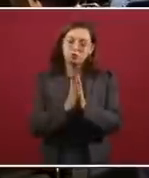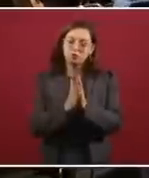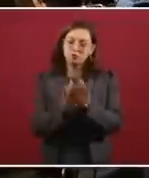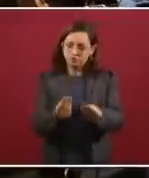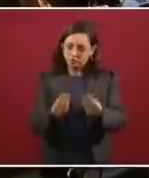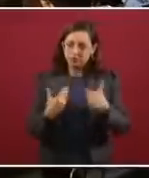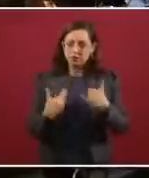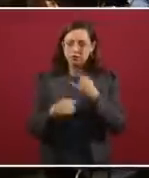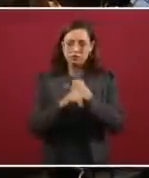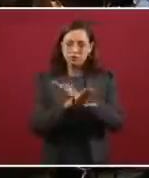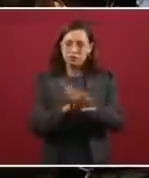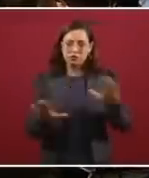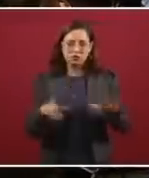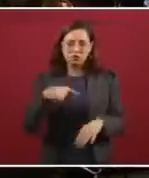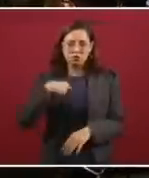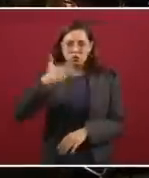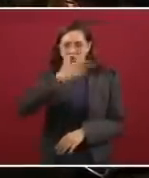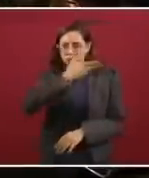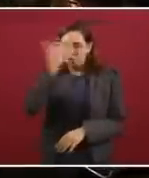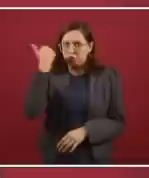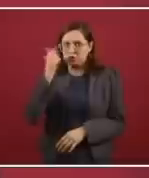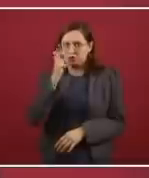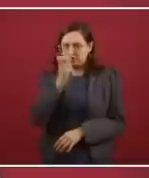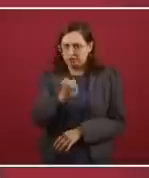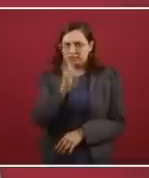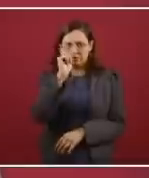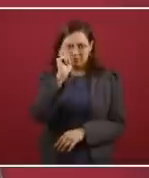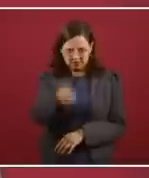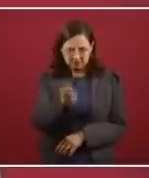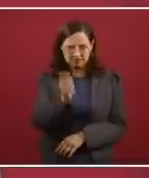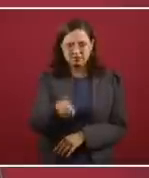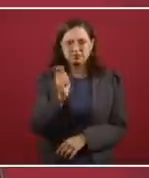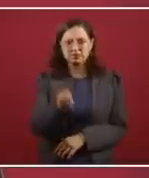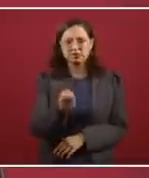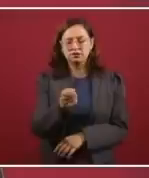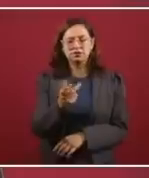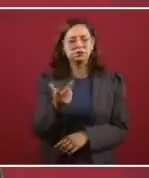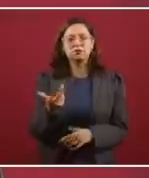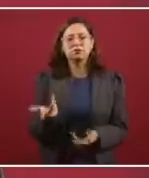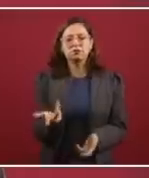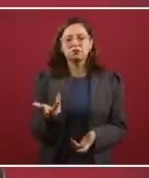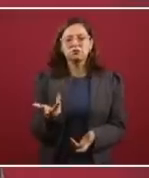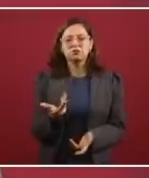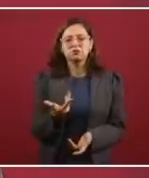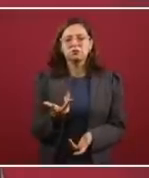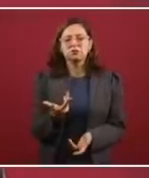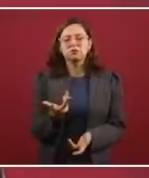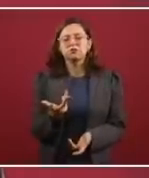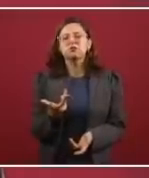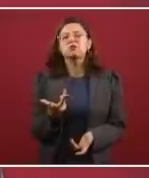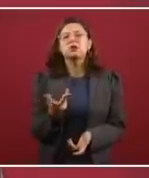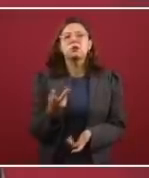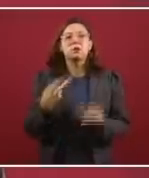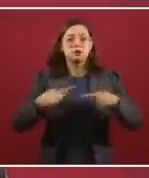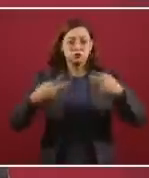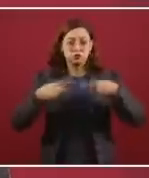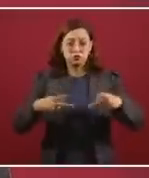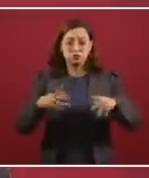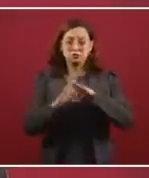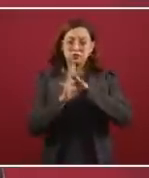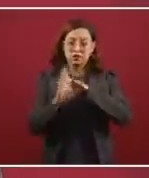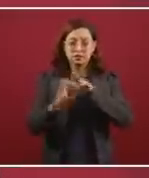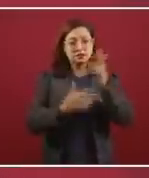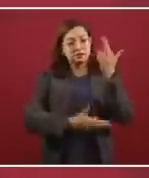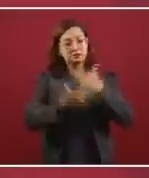serviría mucho. Lo que está haciendo México es ofrecerles toda clase de protección. Se les ofrece albergue, se les